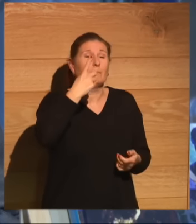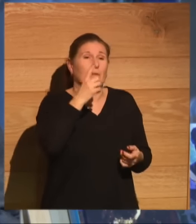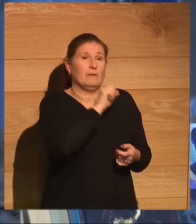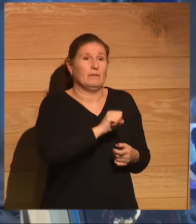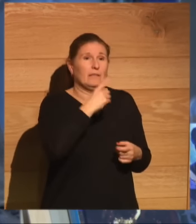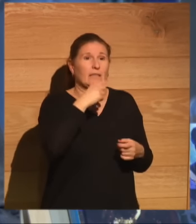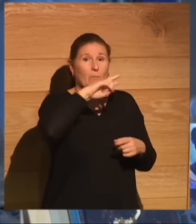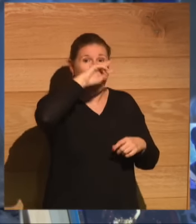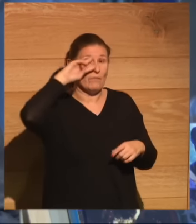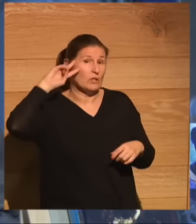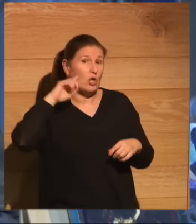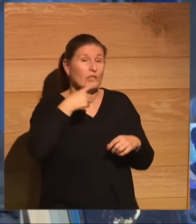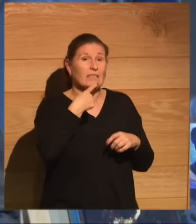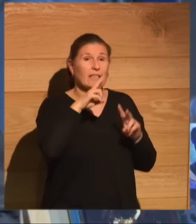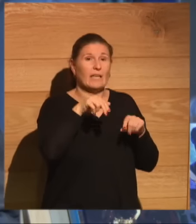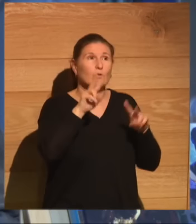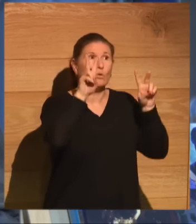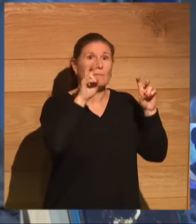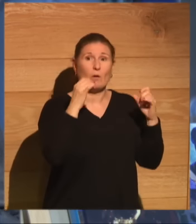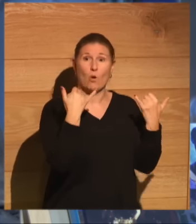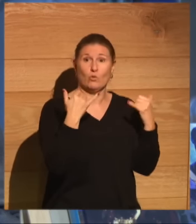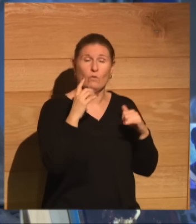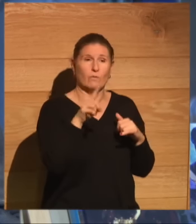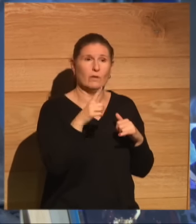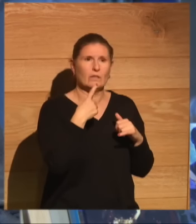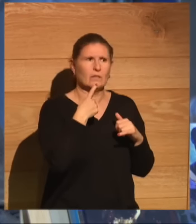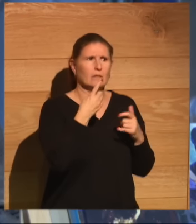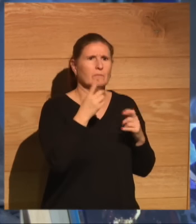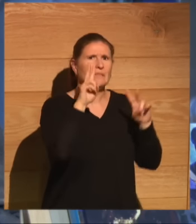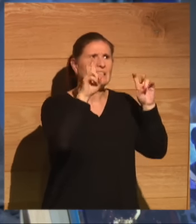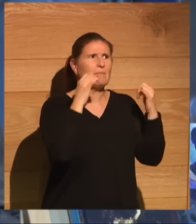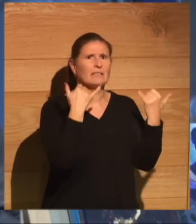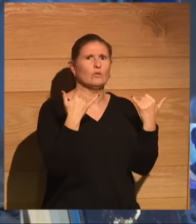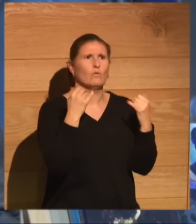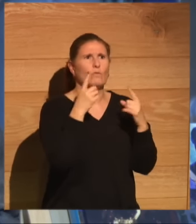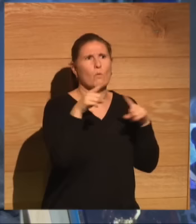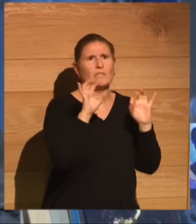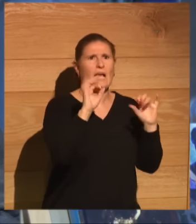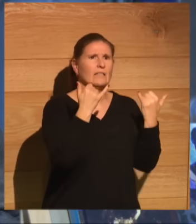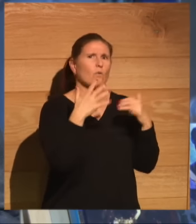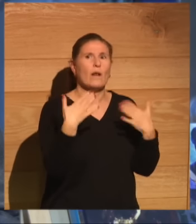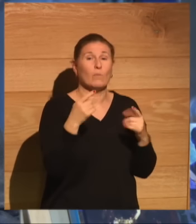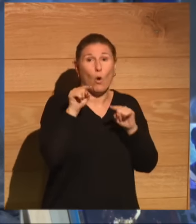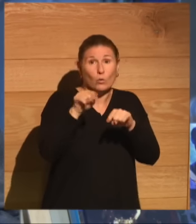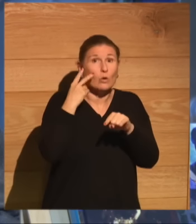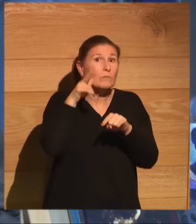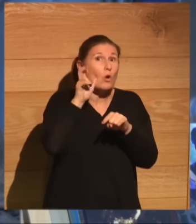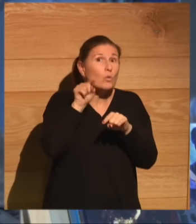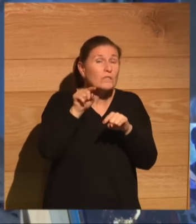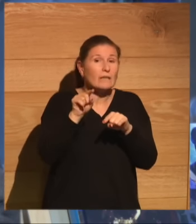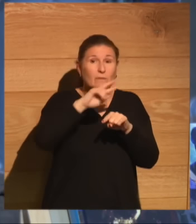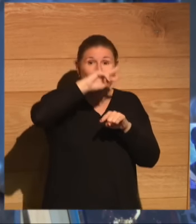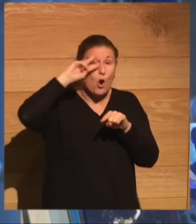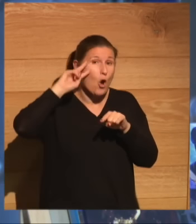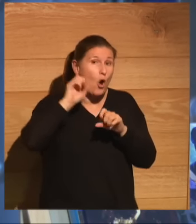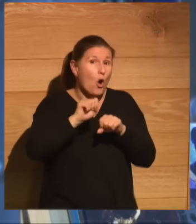Fiction y alguien te dice que es un tema de surf, y tú dices, ¿y cómo son los temas de surf? Y dices, pues así, pues justo así. Claro. Es un canon. Pues igual. ¿Qué quieres